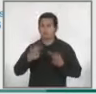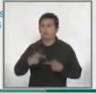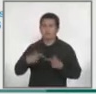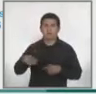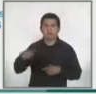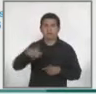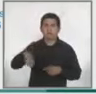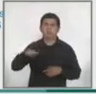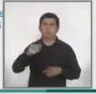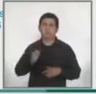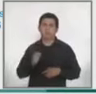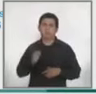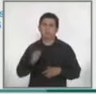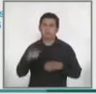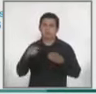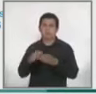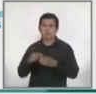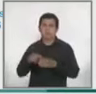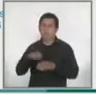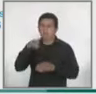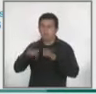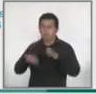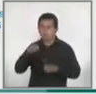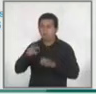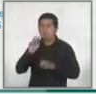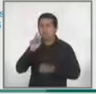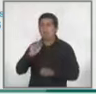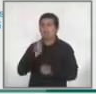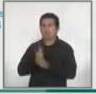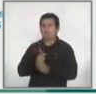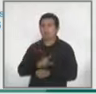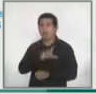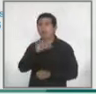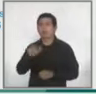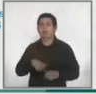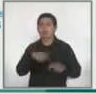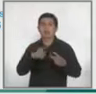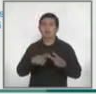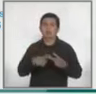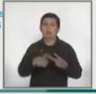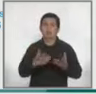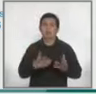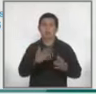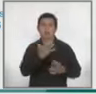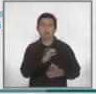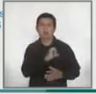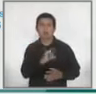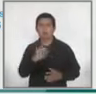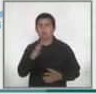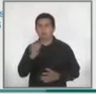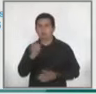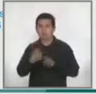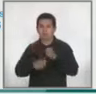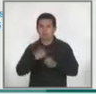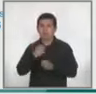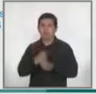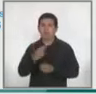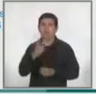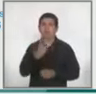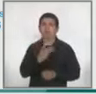casos en este rubro de edad, siguiéndole el grupo de edad de 50 a 59 años